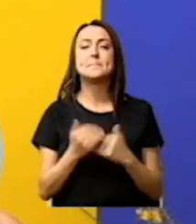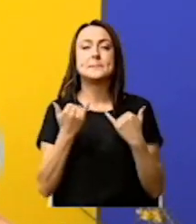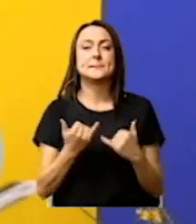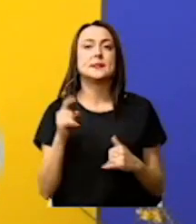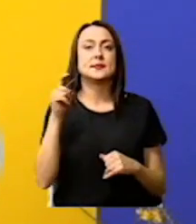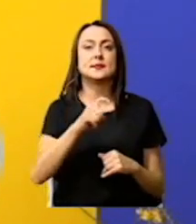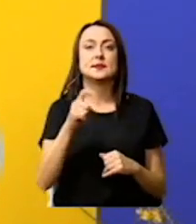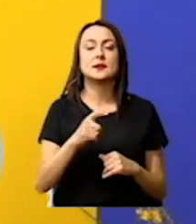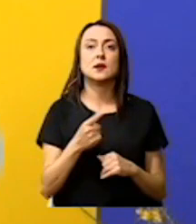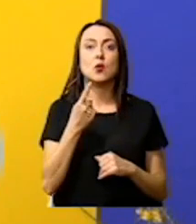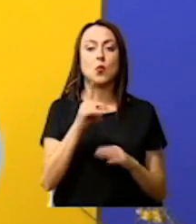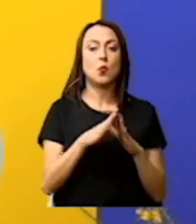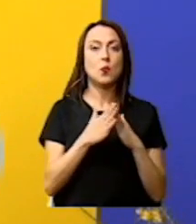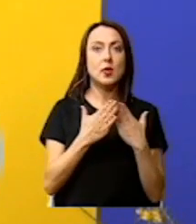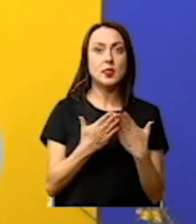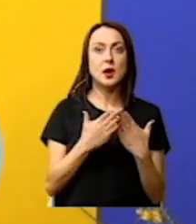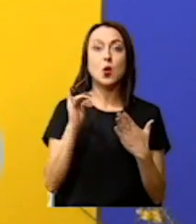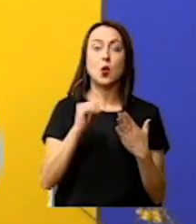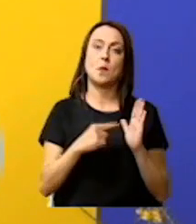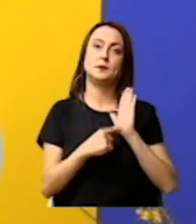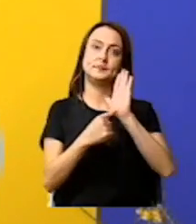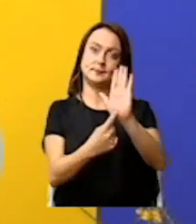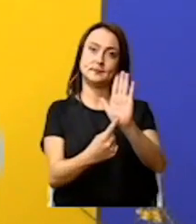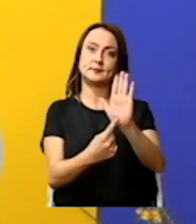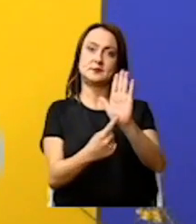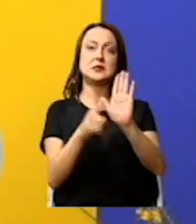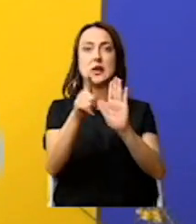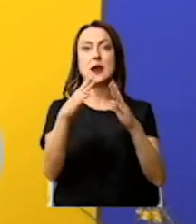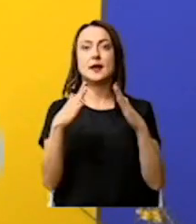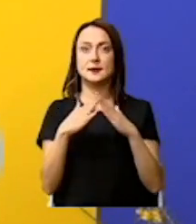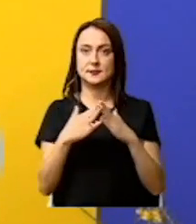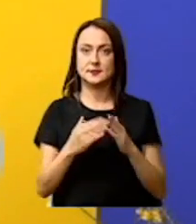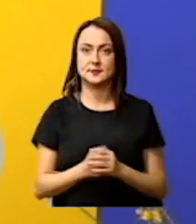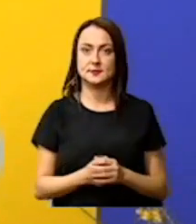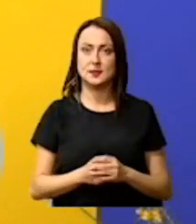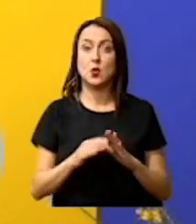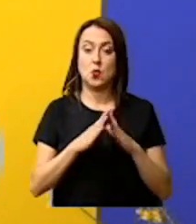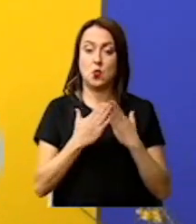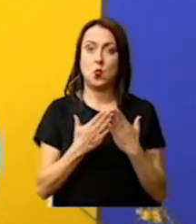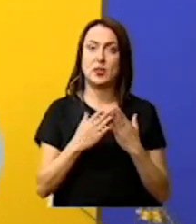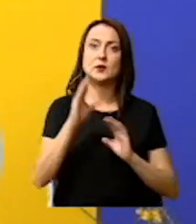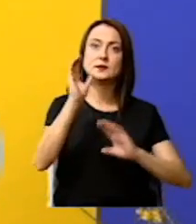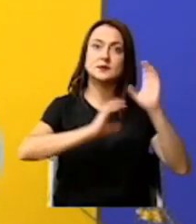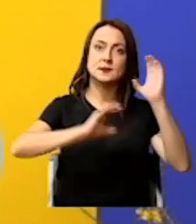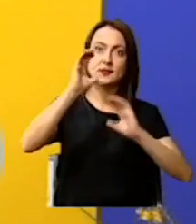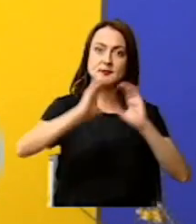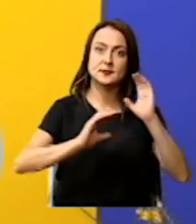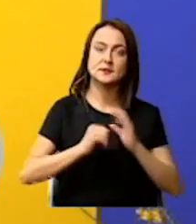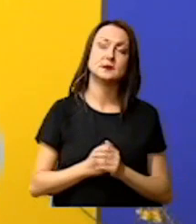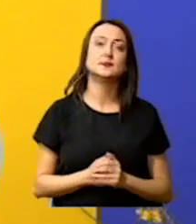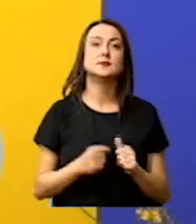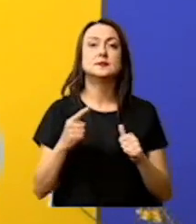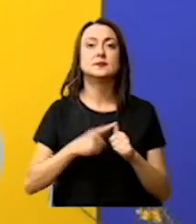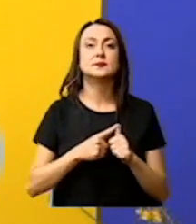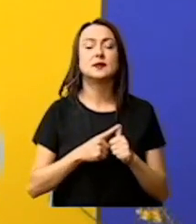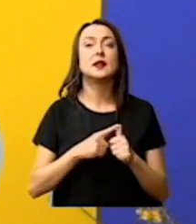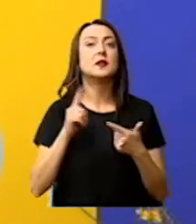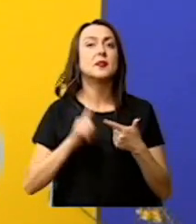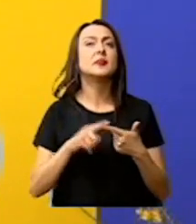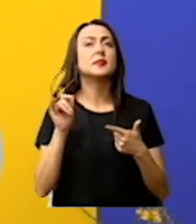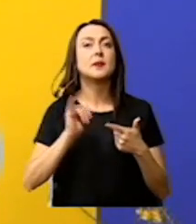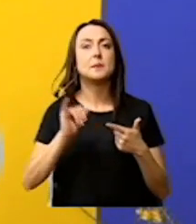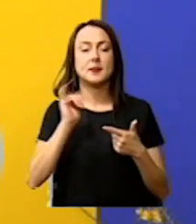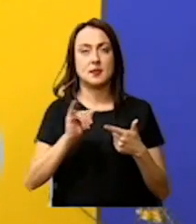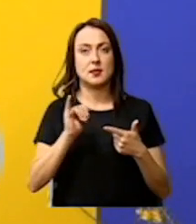ocupar un cuaderno como el que ustedes tienen en casa, que es el cuaderno de ciencias. Vamos a ocupar